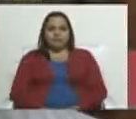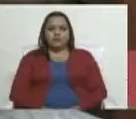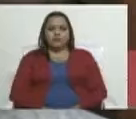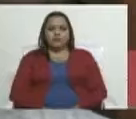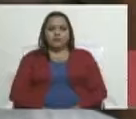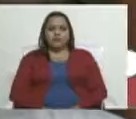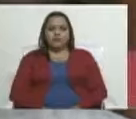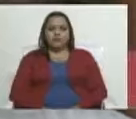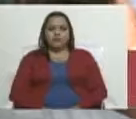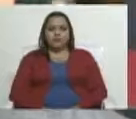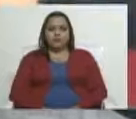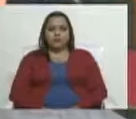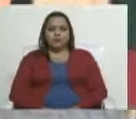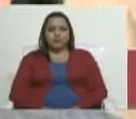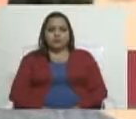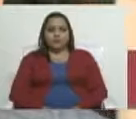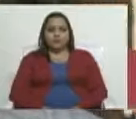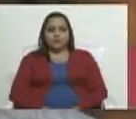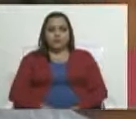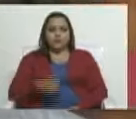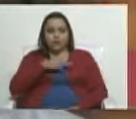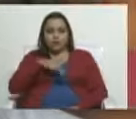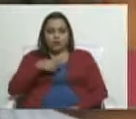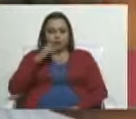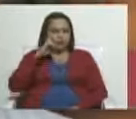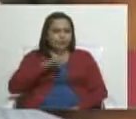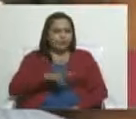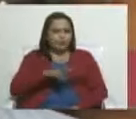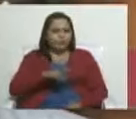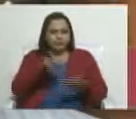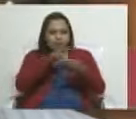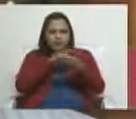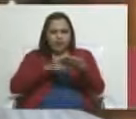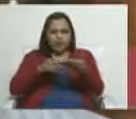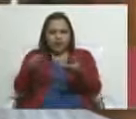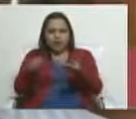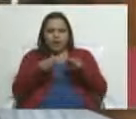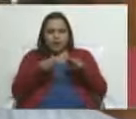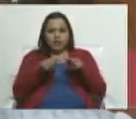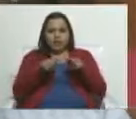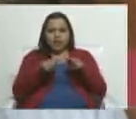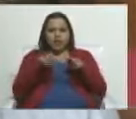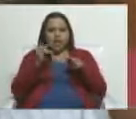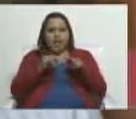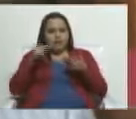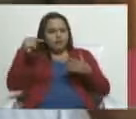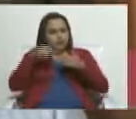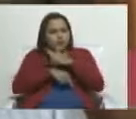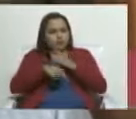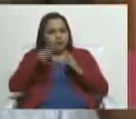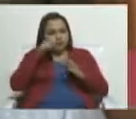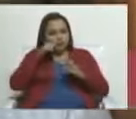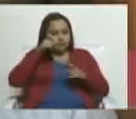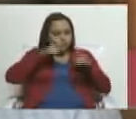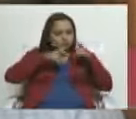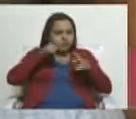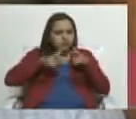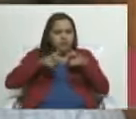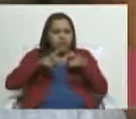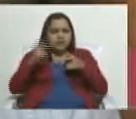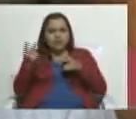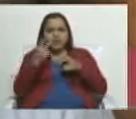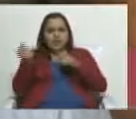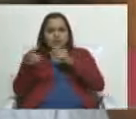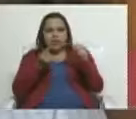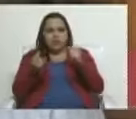Nosotros, de lo poco que hemos visto y apenas leído que nos entregaron recientemente, tenemos severas observaciones para la segunda discusión. Varias cosas.